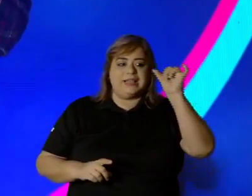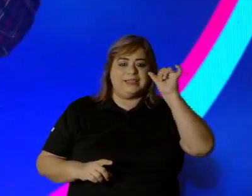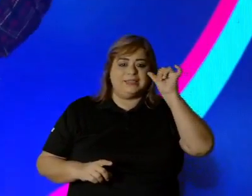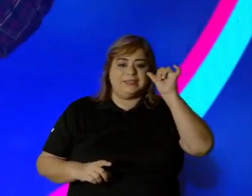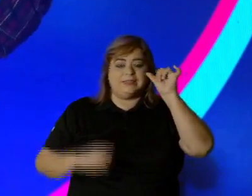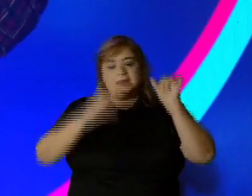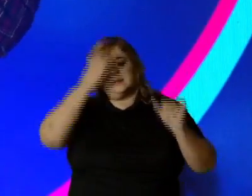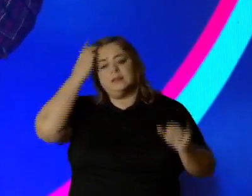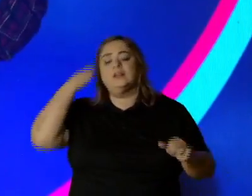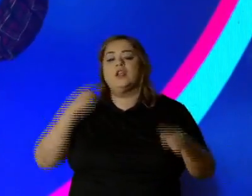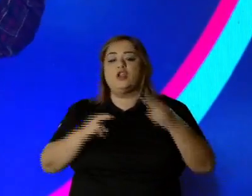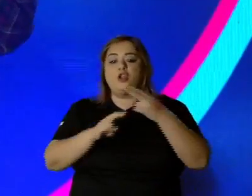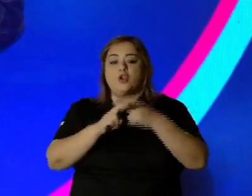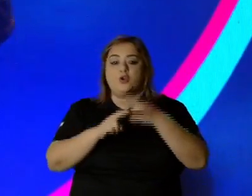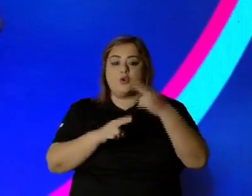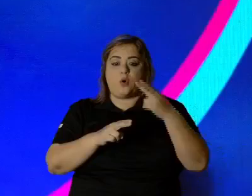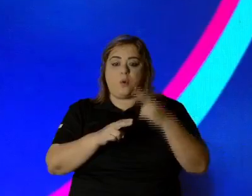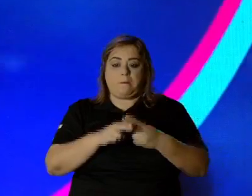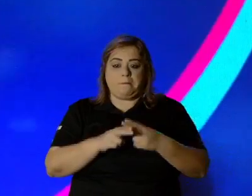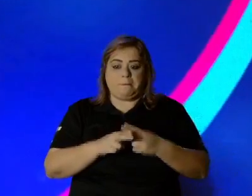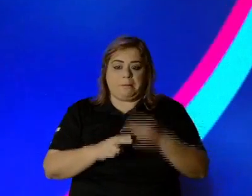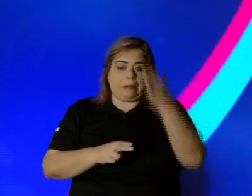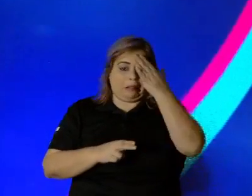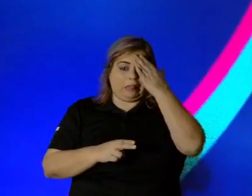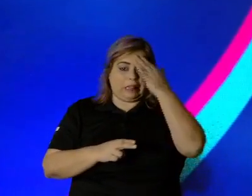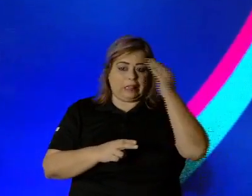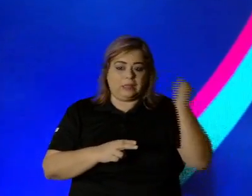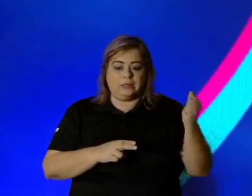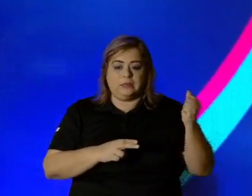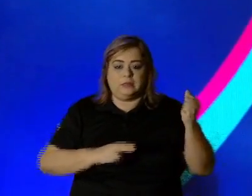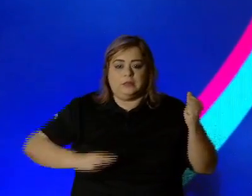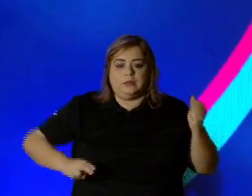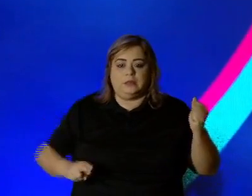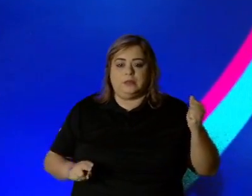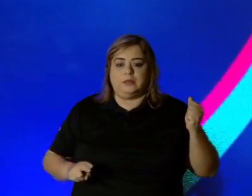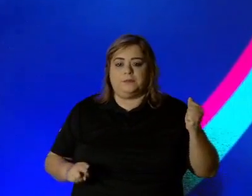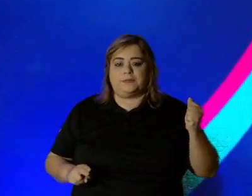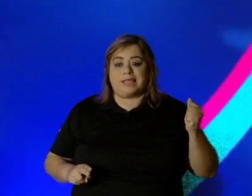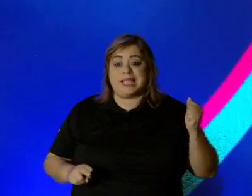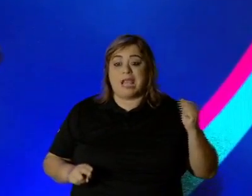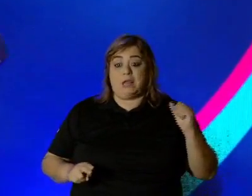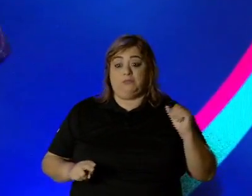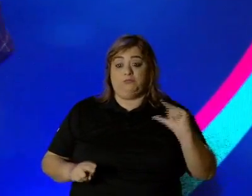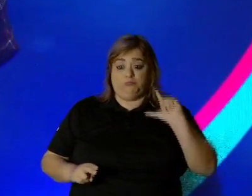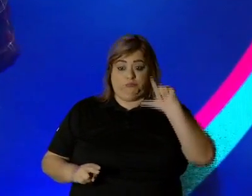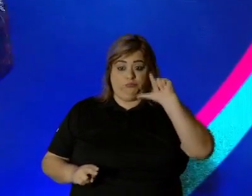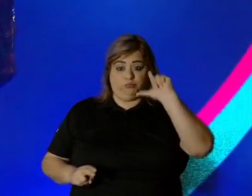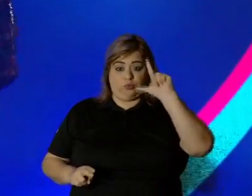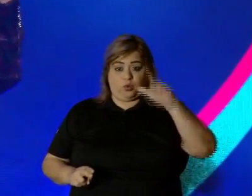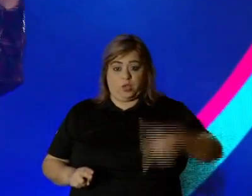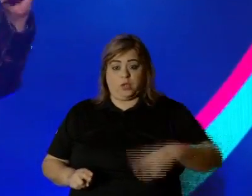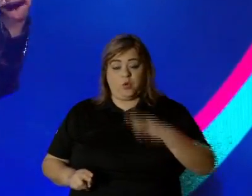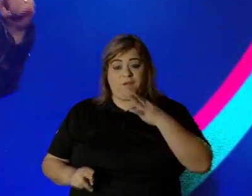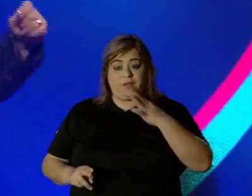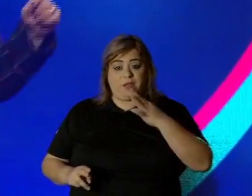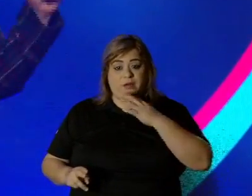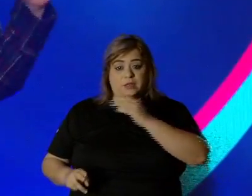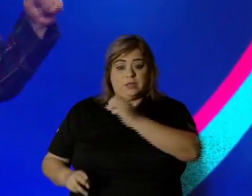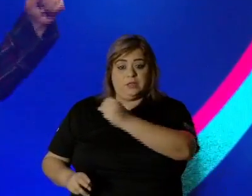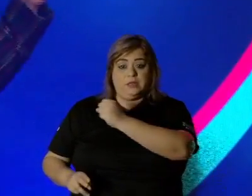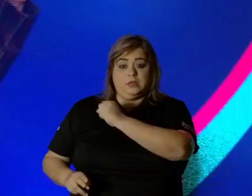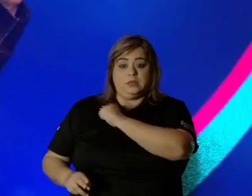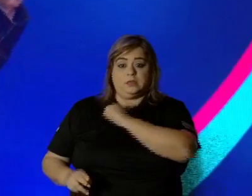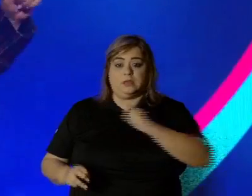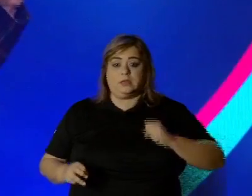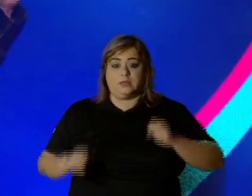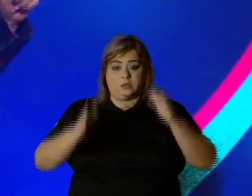Soy malísima para los nombres, pido disculpas por eso, pero ella va a venir a hablar con nosotros. Es una senadora de la